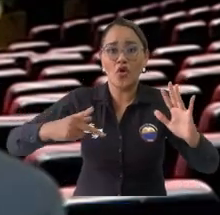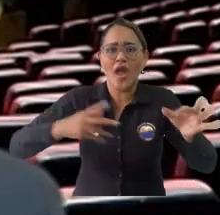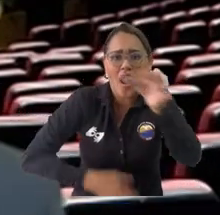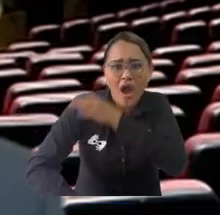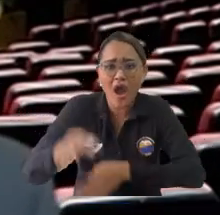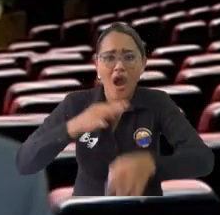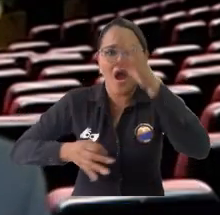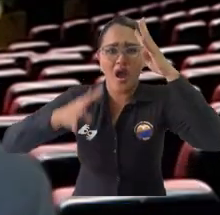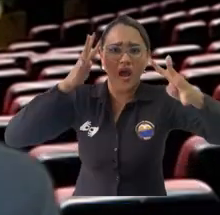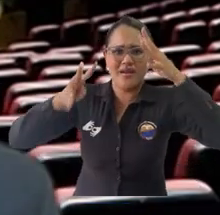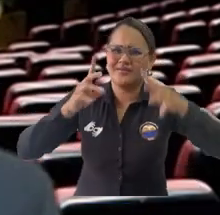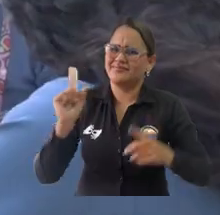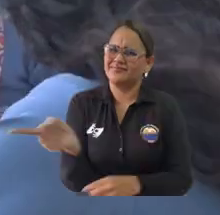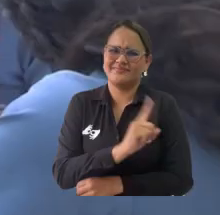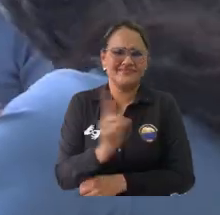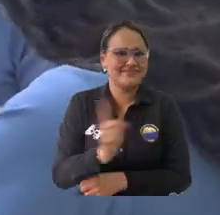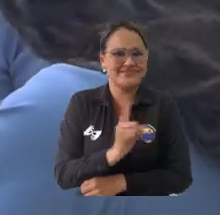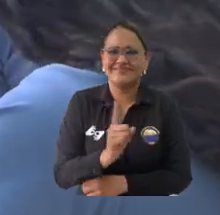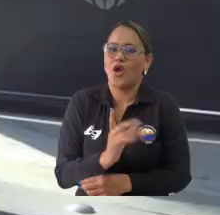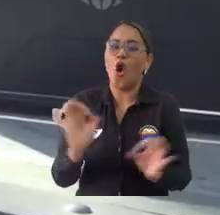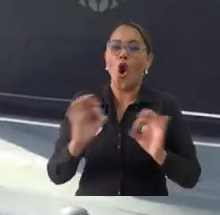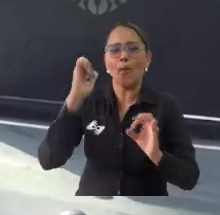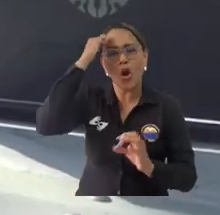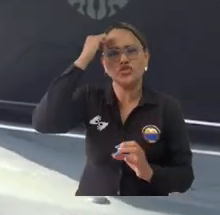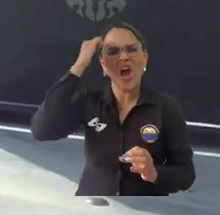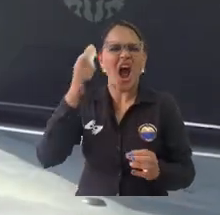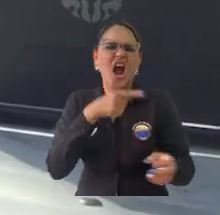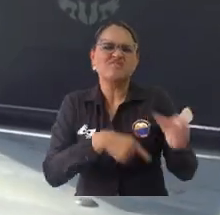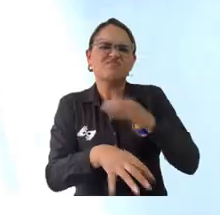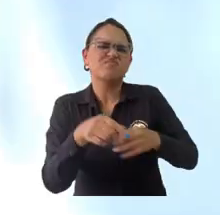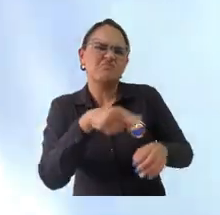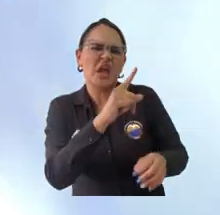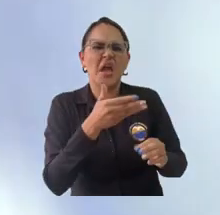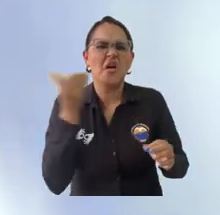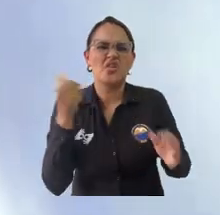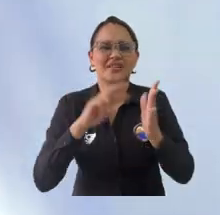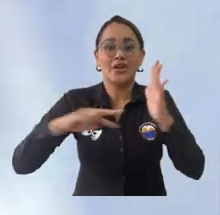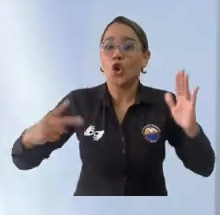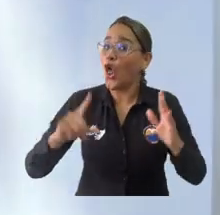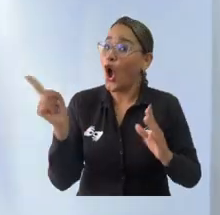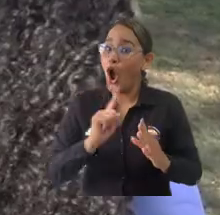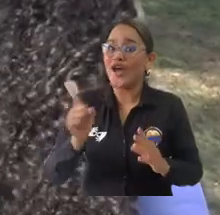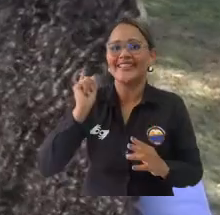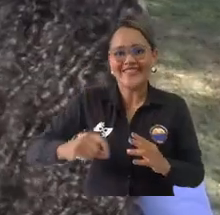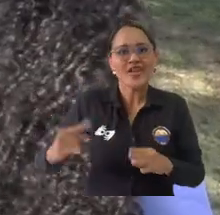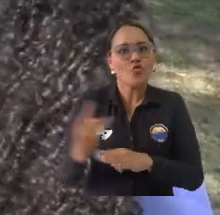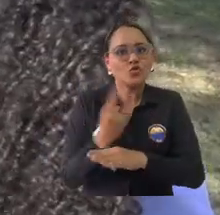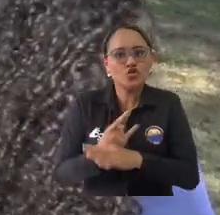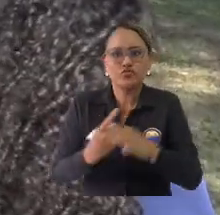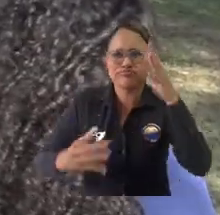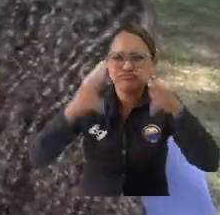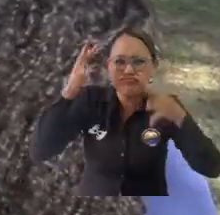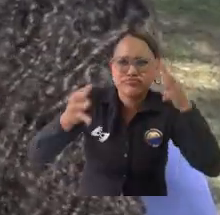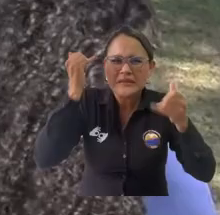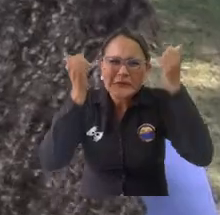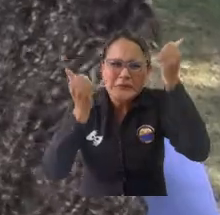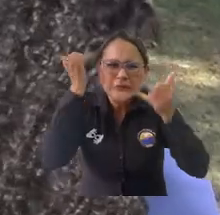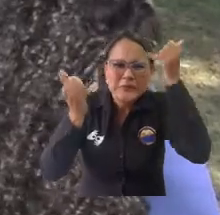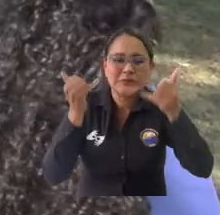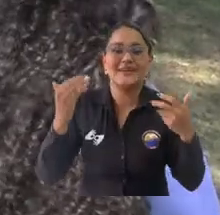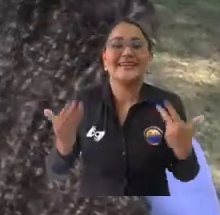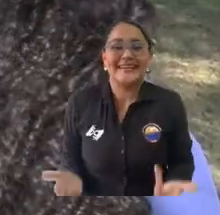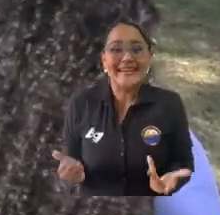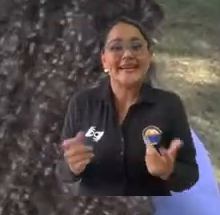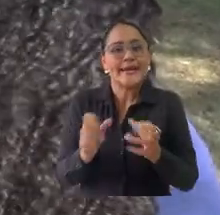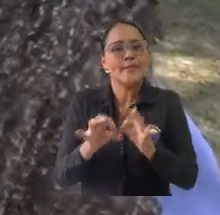capacidad de investigación que tiene un alumno o un profesor. El profesor tiene su parte no solo humana, y el alumno también, sino